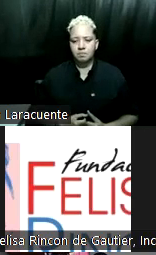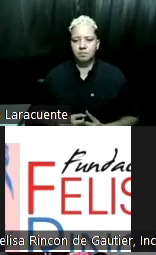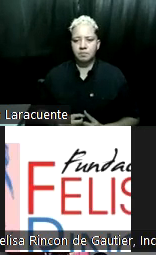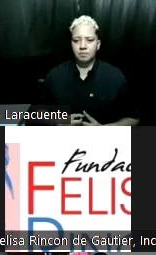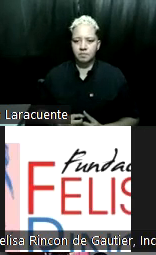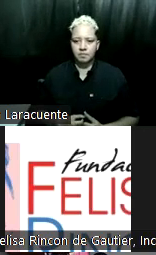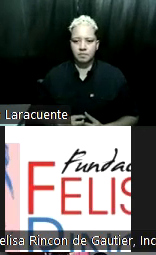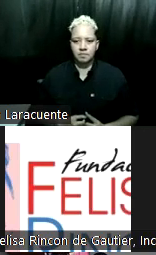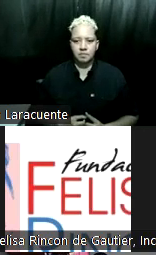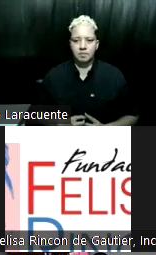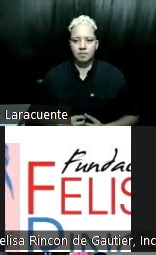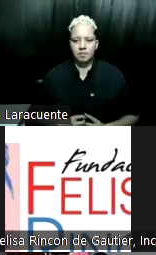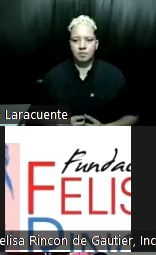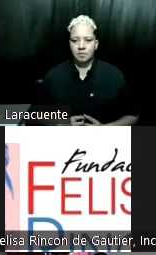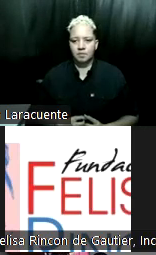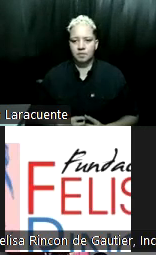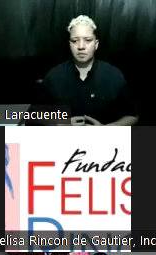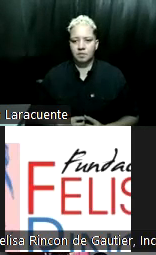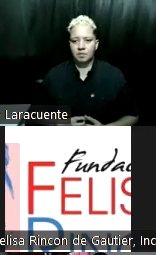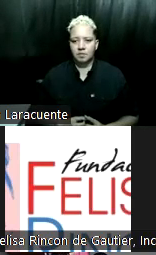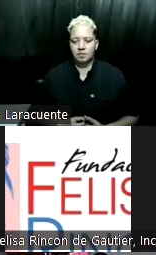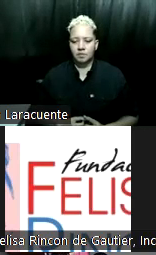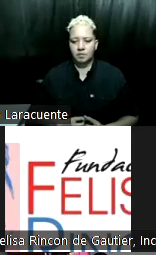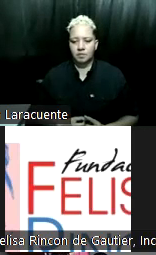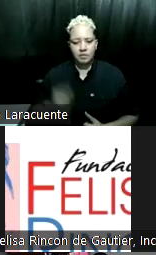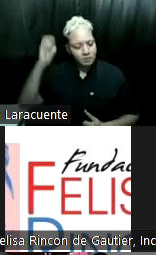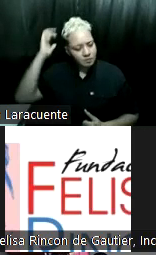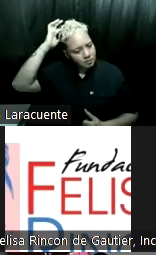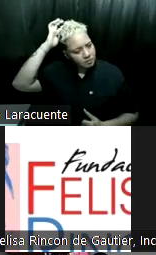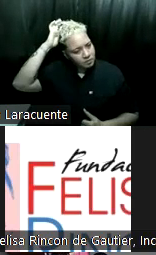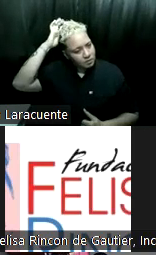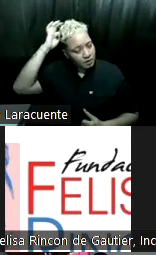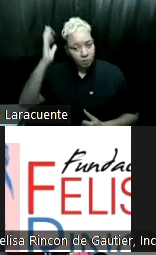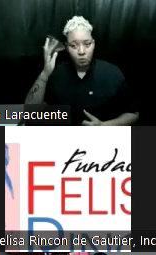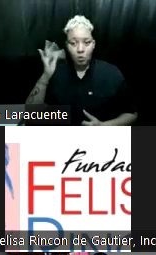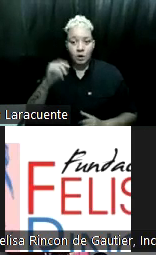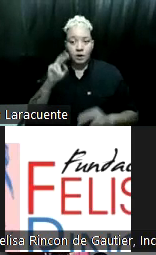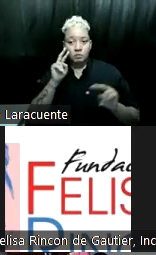era, como quien dice, estábamos en la vitrina en ese momento, ¿verdad?